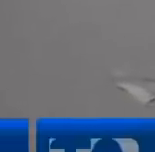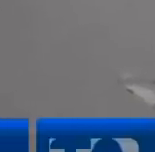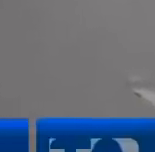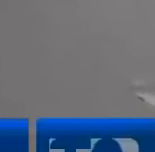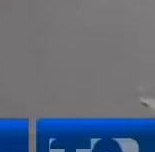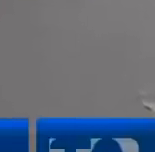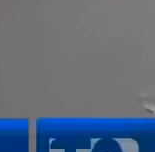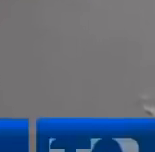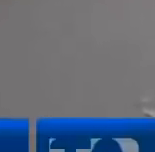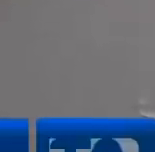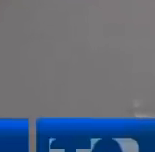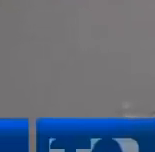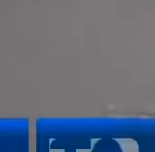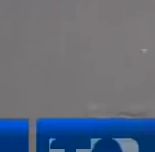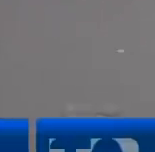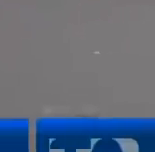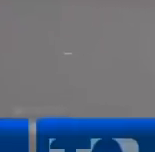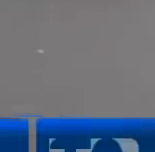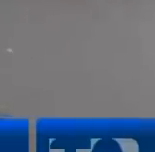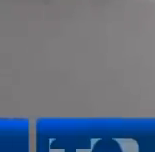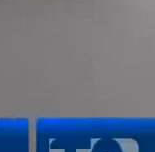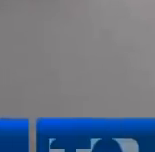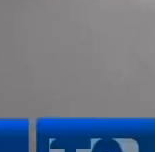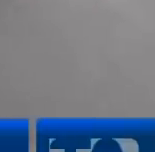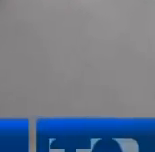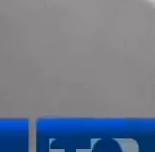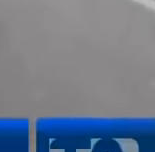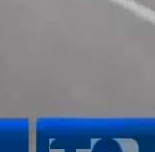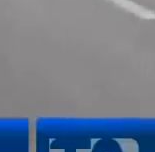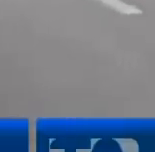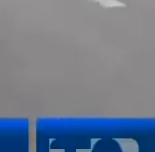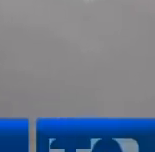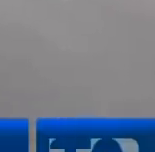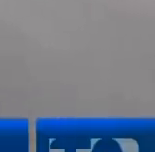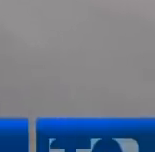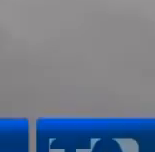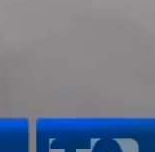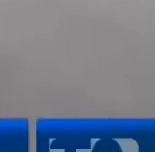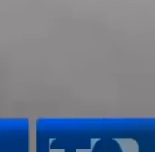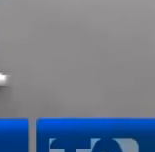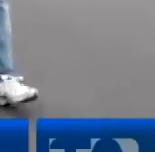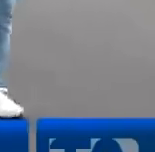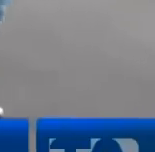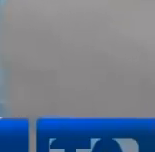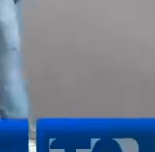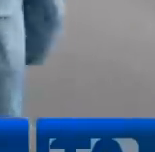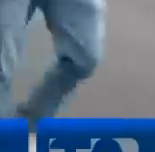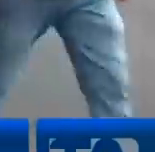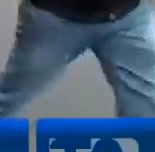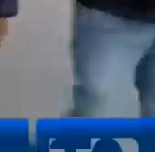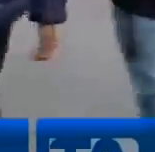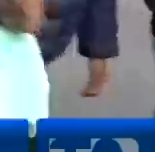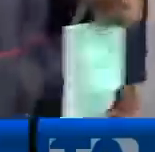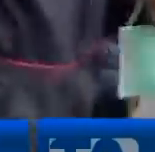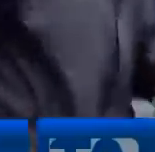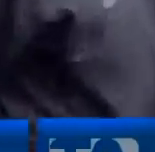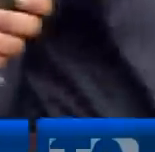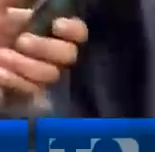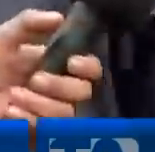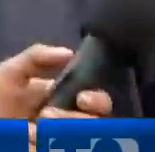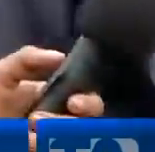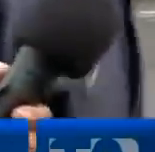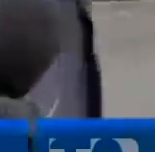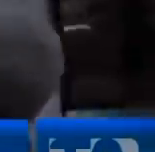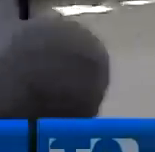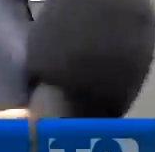ciudadanos que utilizan esta vía aquí, el Puente de San Blas, en el centro de Quito, para movilizarse e intentar llegar al norte. Buenos días, señor. ¿Cuál es su